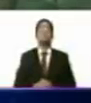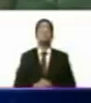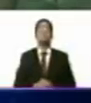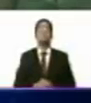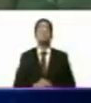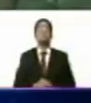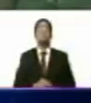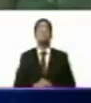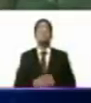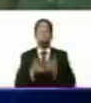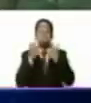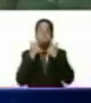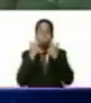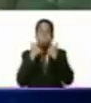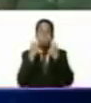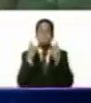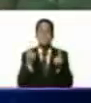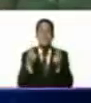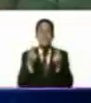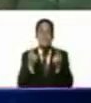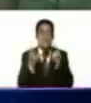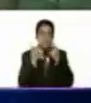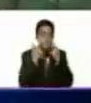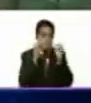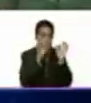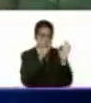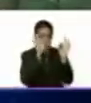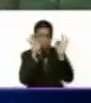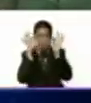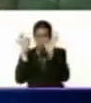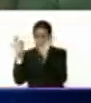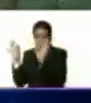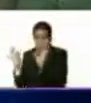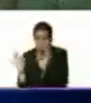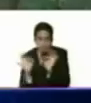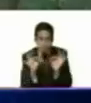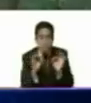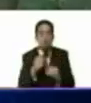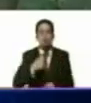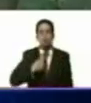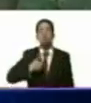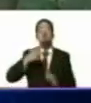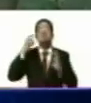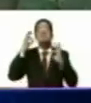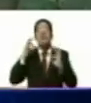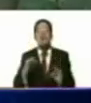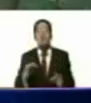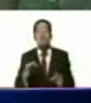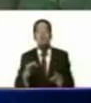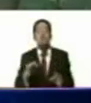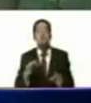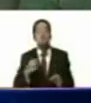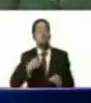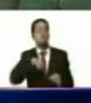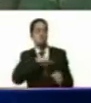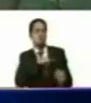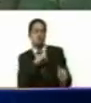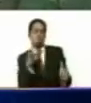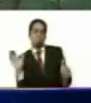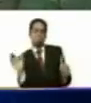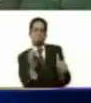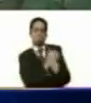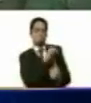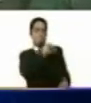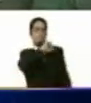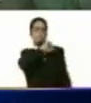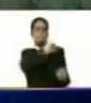1000 ojos, 1 millón de ojos, 1 millón de oídos. Porque estoy seguro que más temprano que tarde los vamos a capturar y los